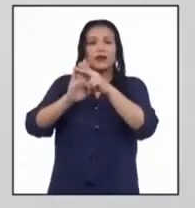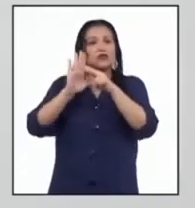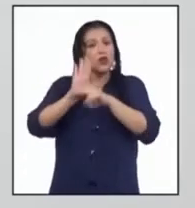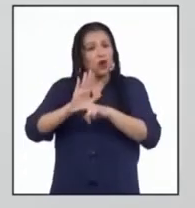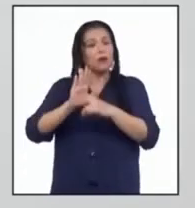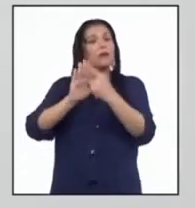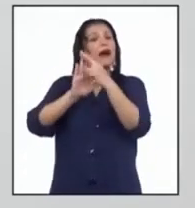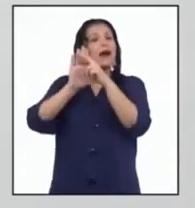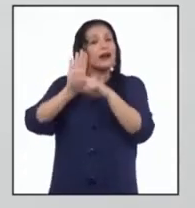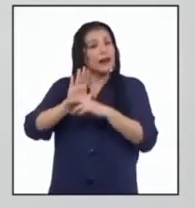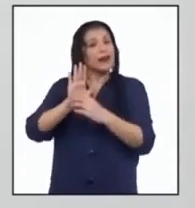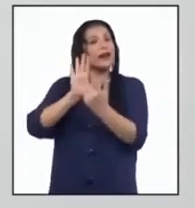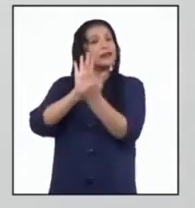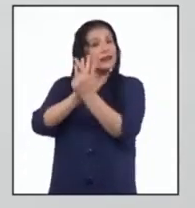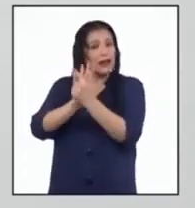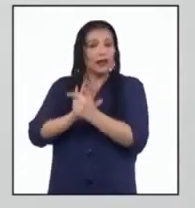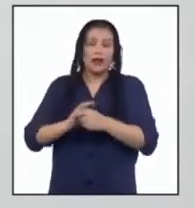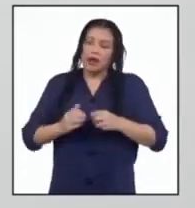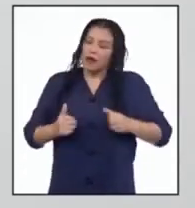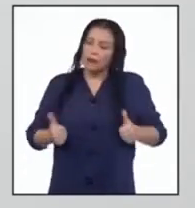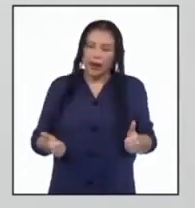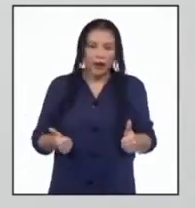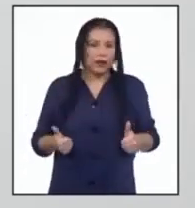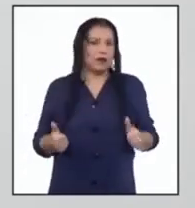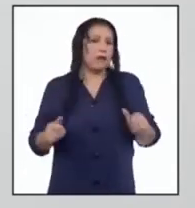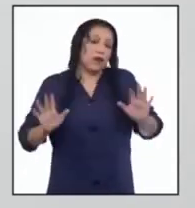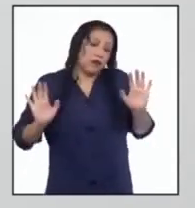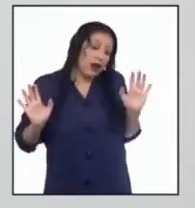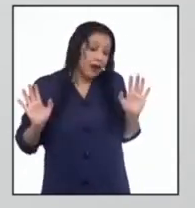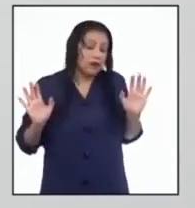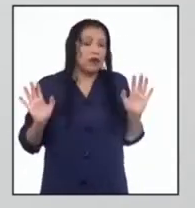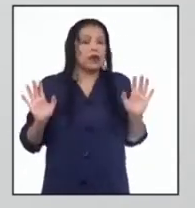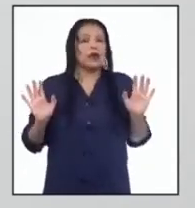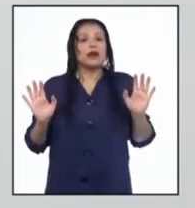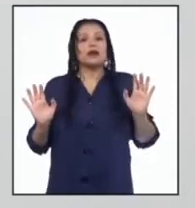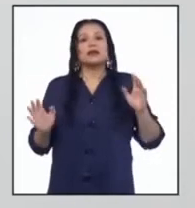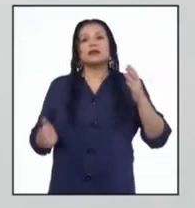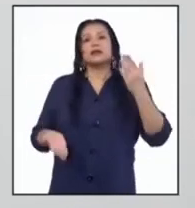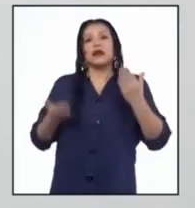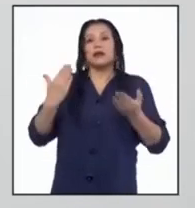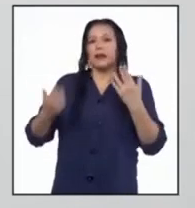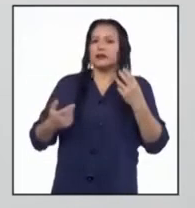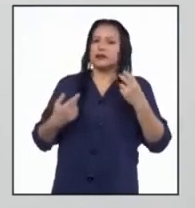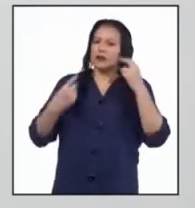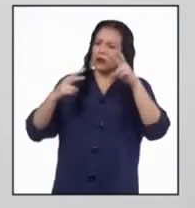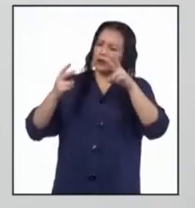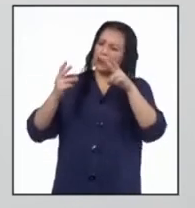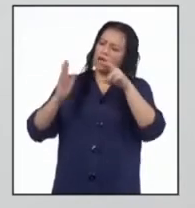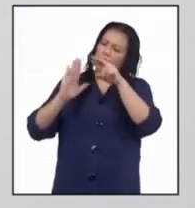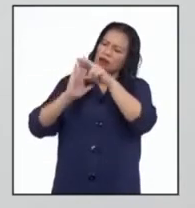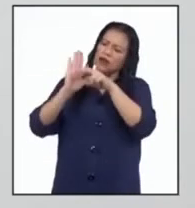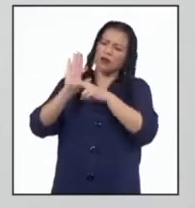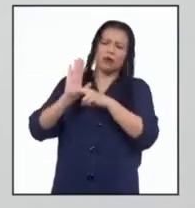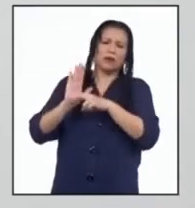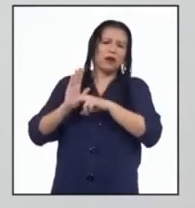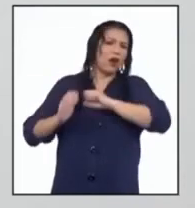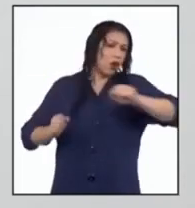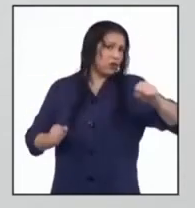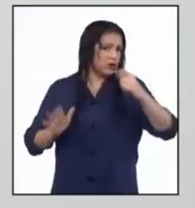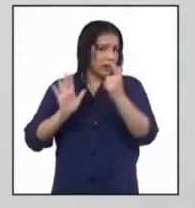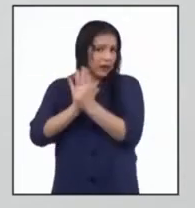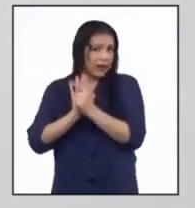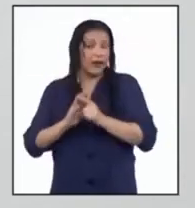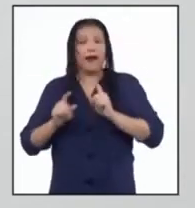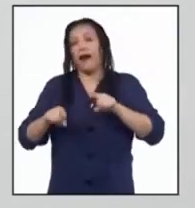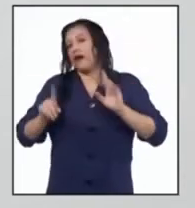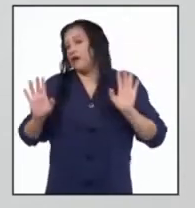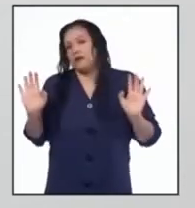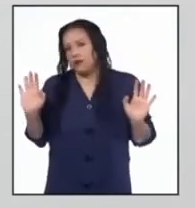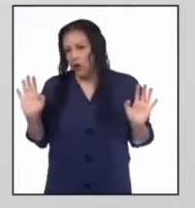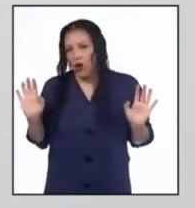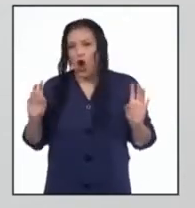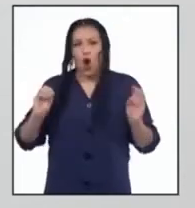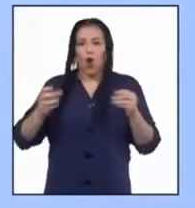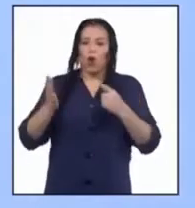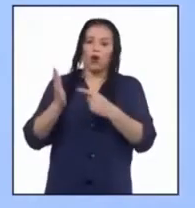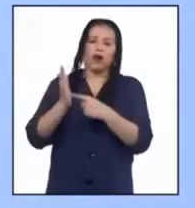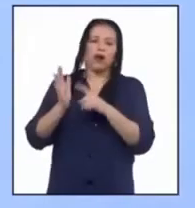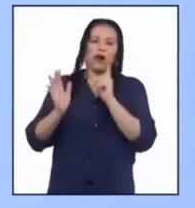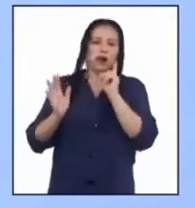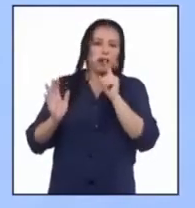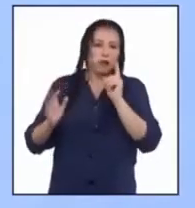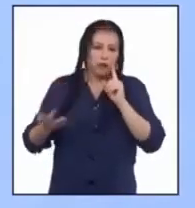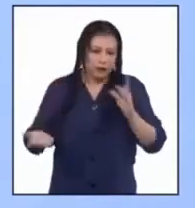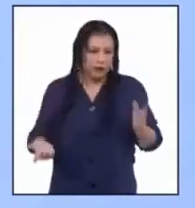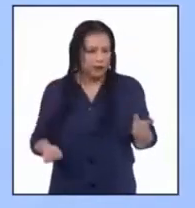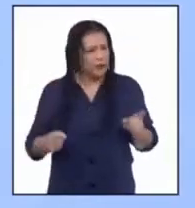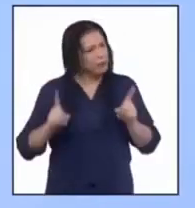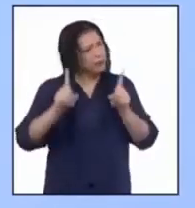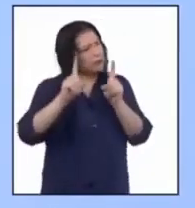fe, salvo, por supuesto, cuando resulta que la norma no es legal o no es legítima.